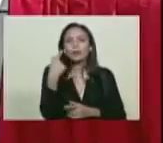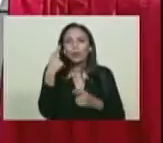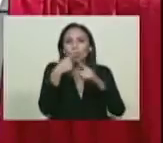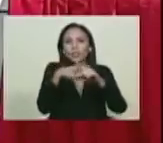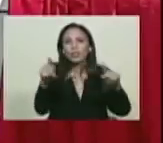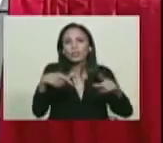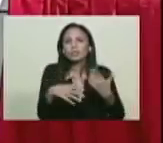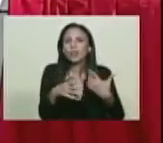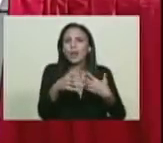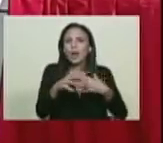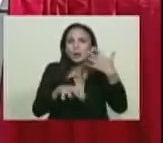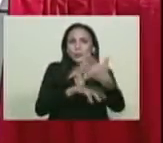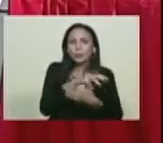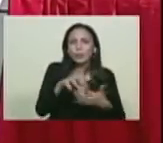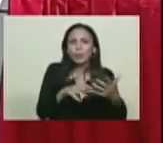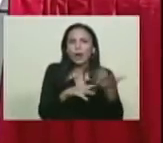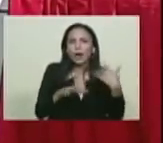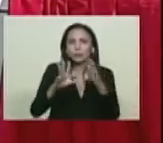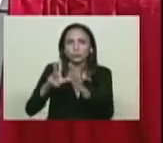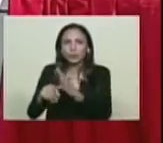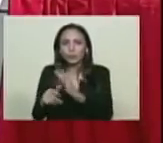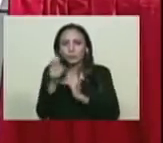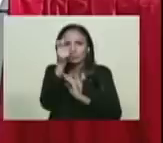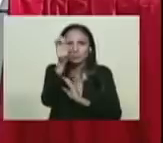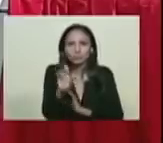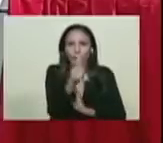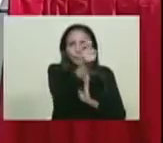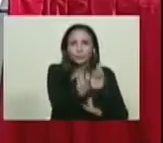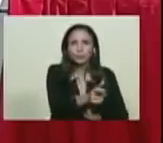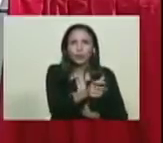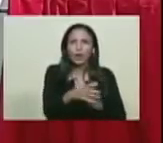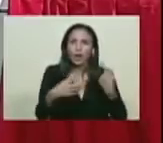entre guarimbero y corrupto. Creo que es lo mismo, ¿verdad?